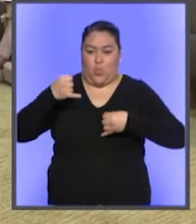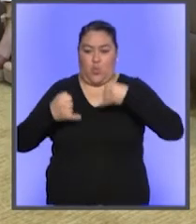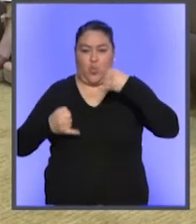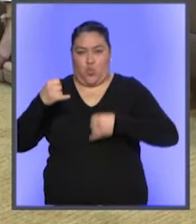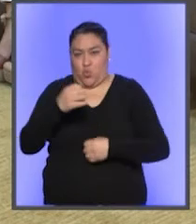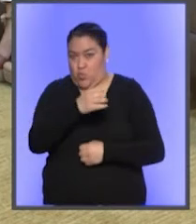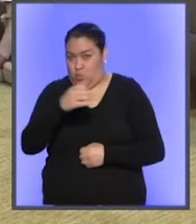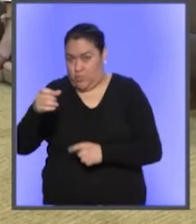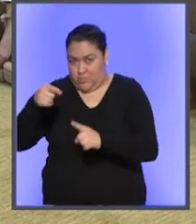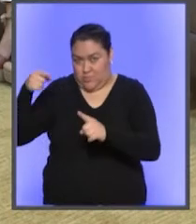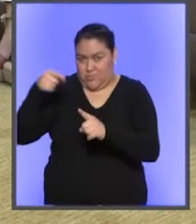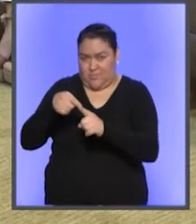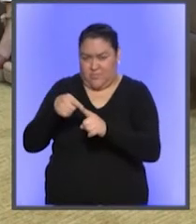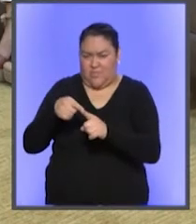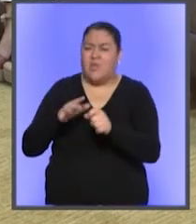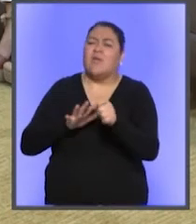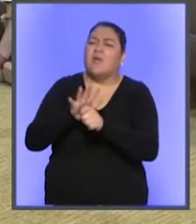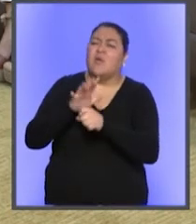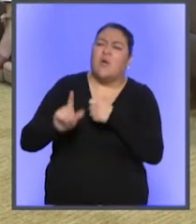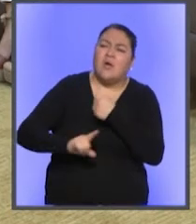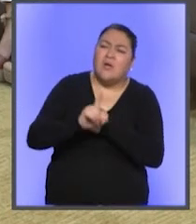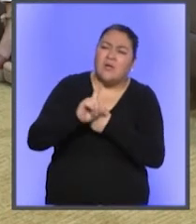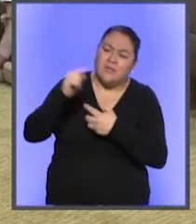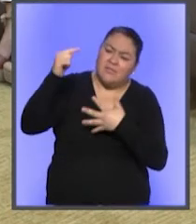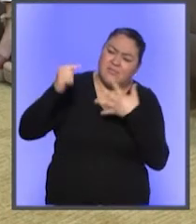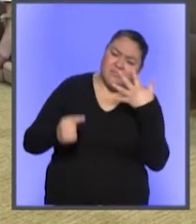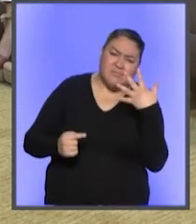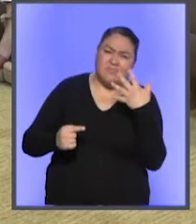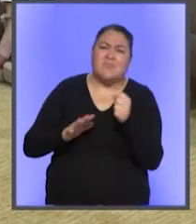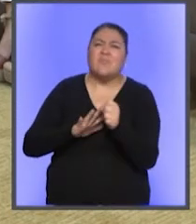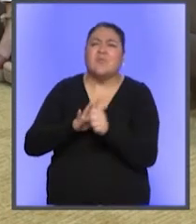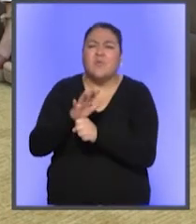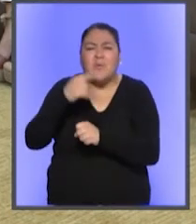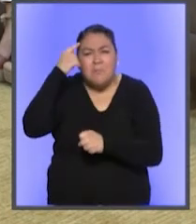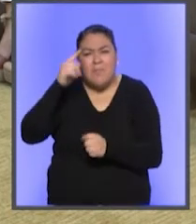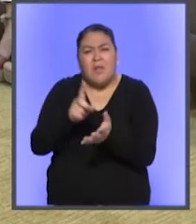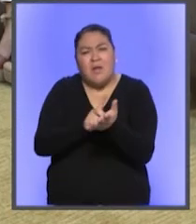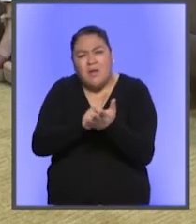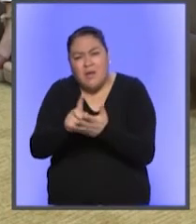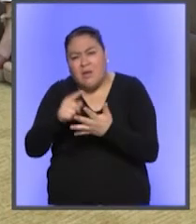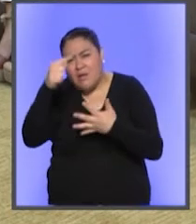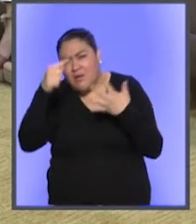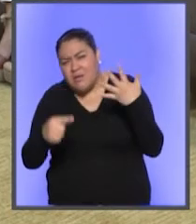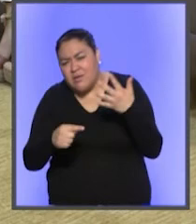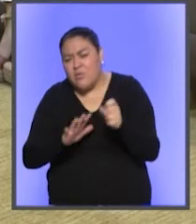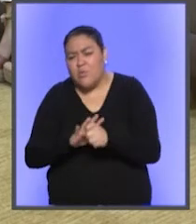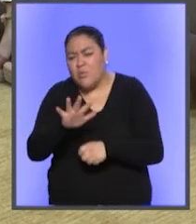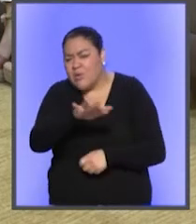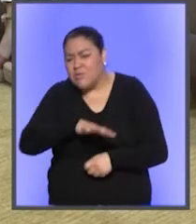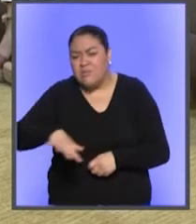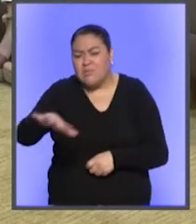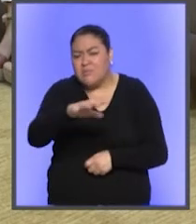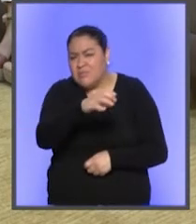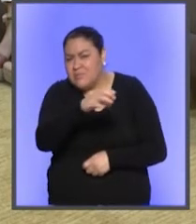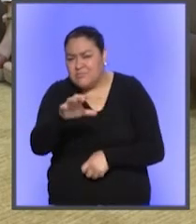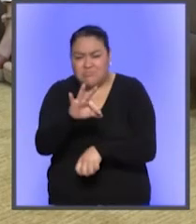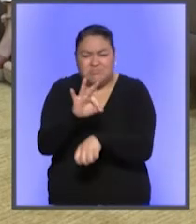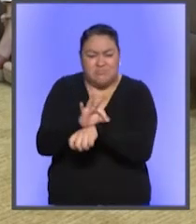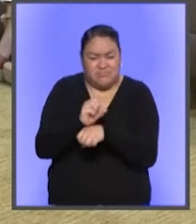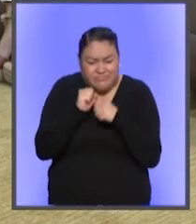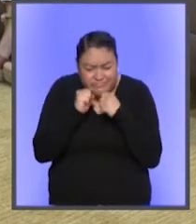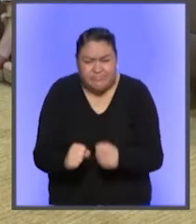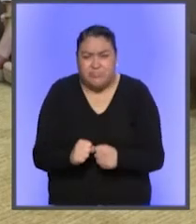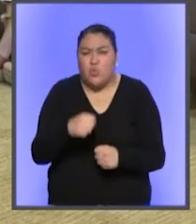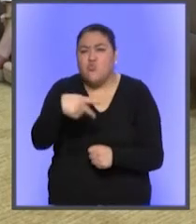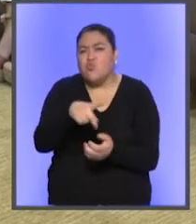de cuáles realmente son esos retos que tenemos para garantizar los derechos agrarios de